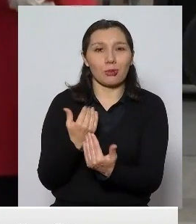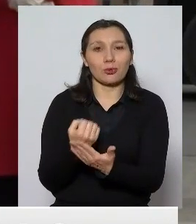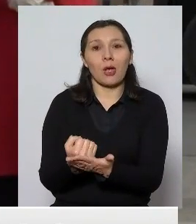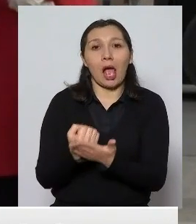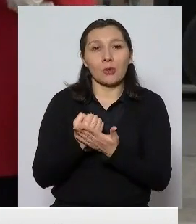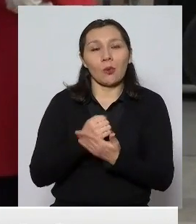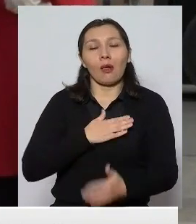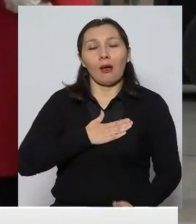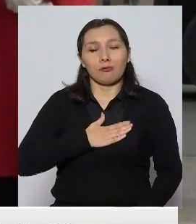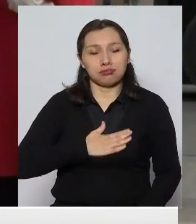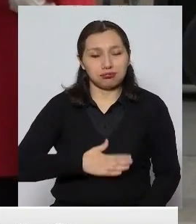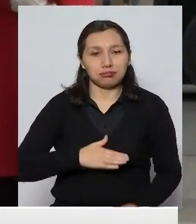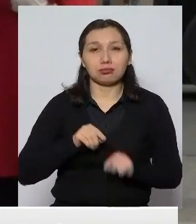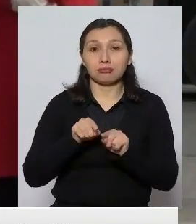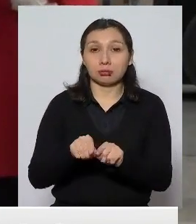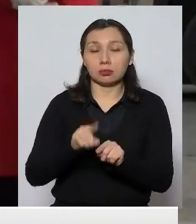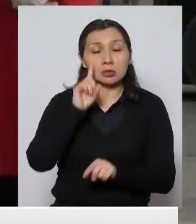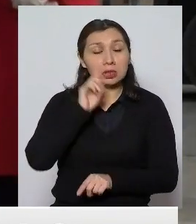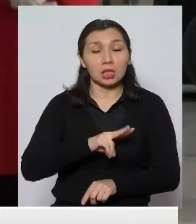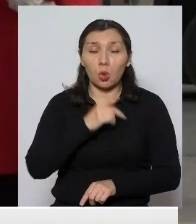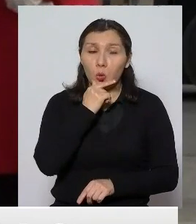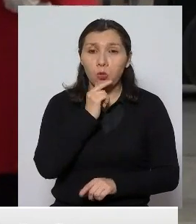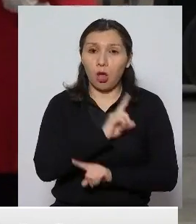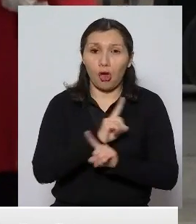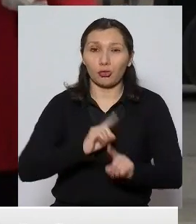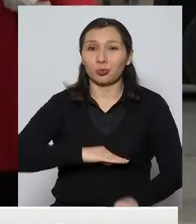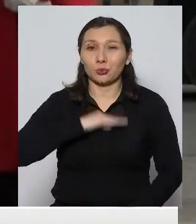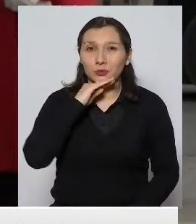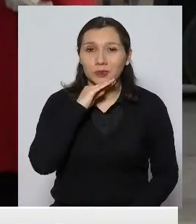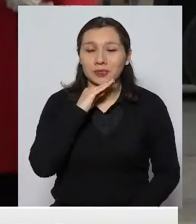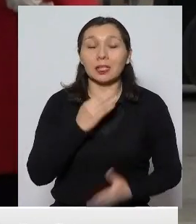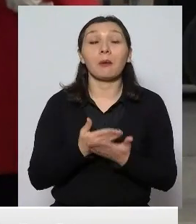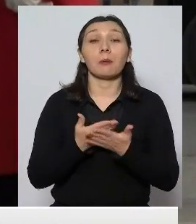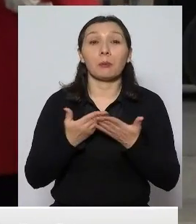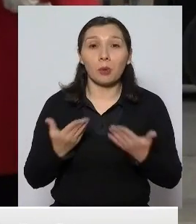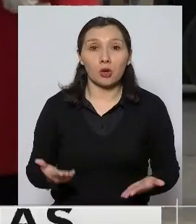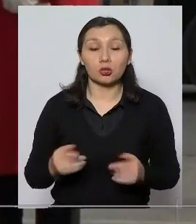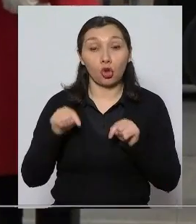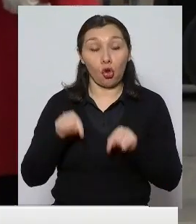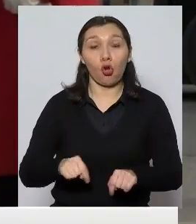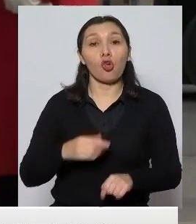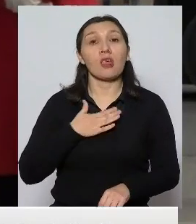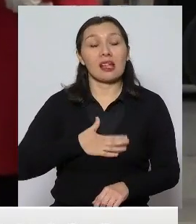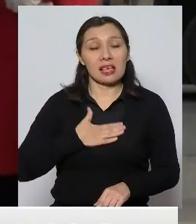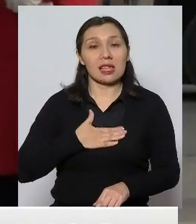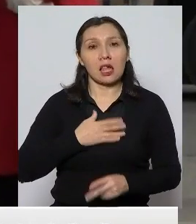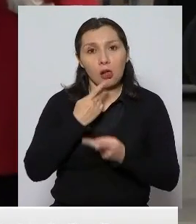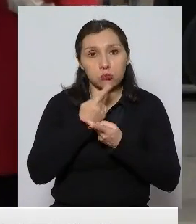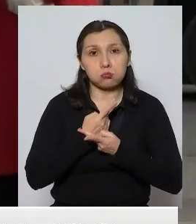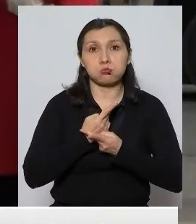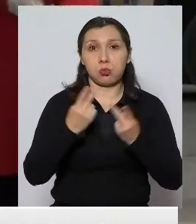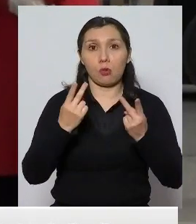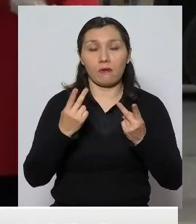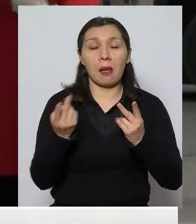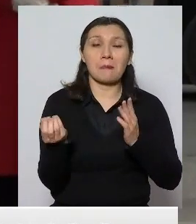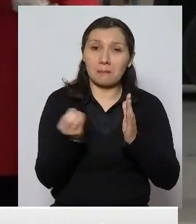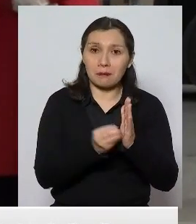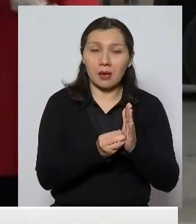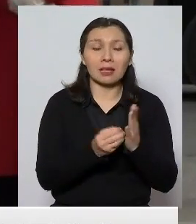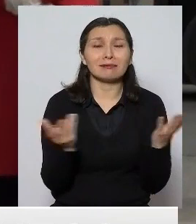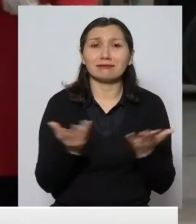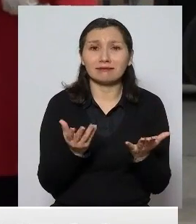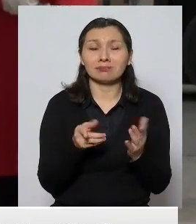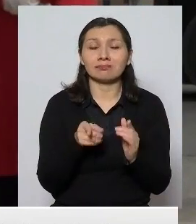este alivio. Pero sin duda no es suficiente. Y por esa razón, hoy quiero anunciar